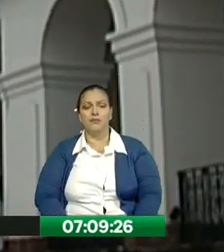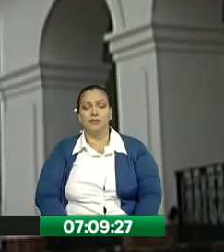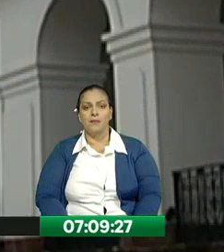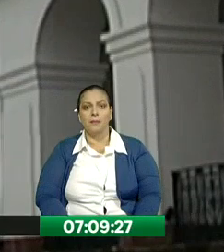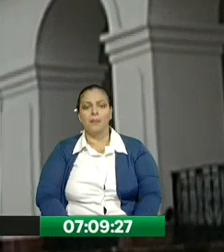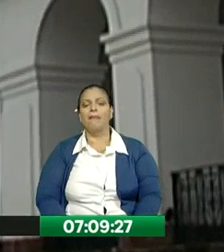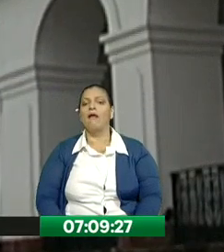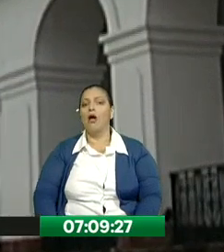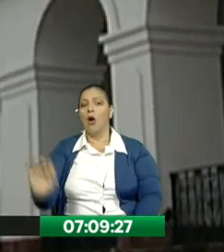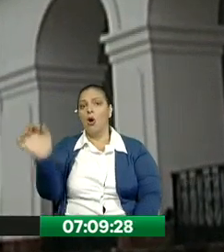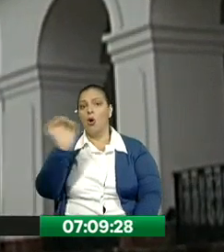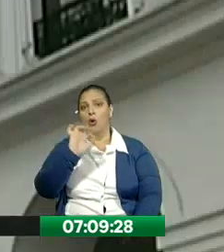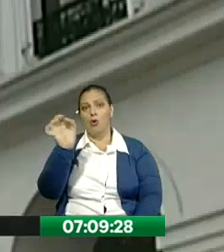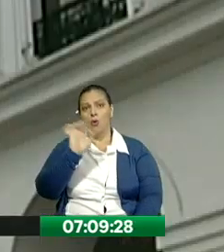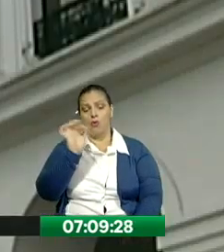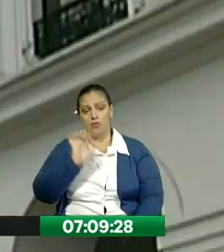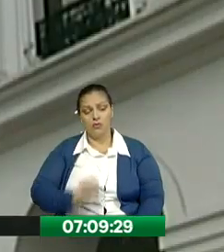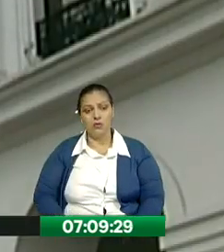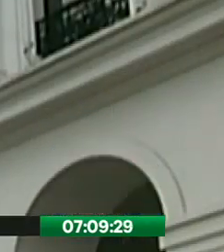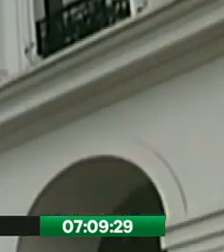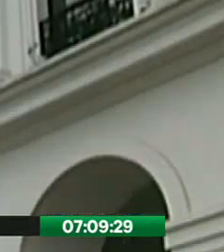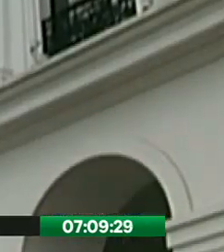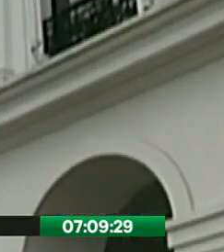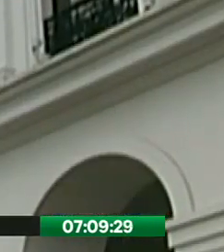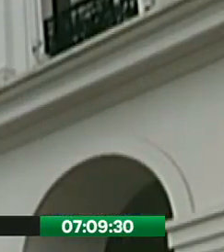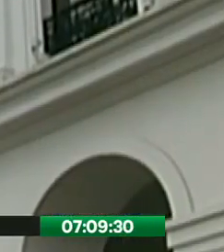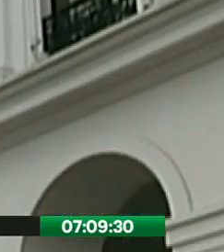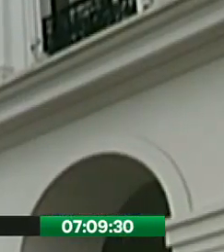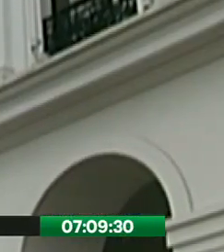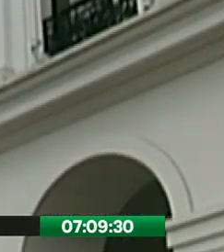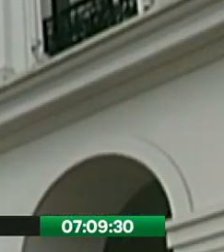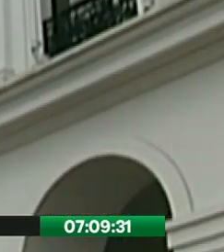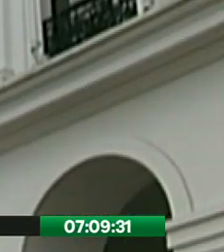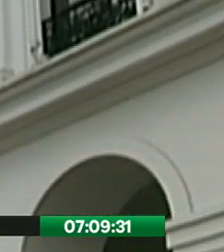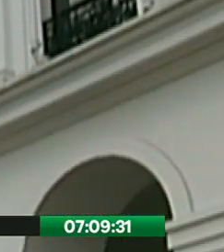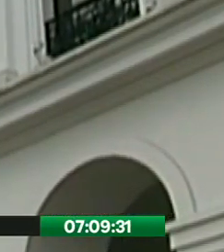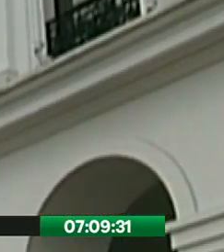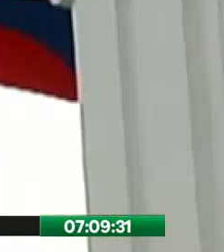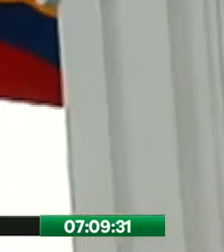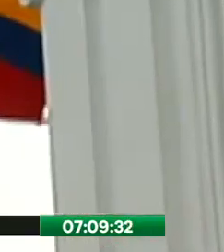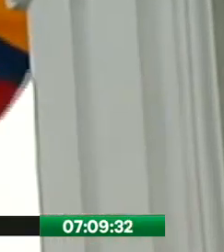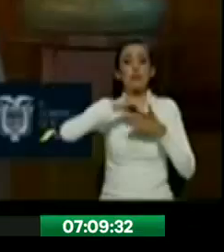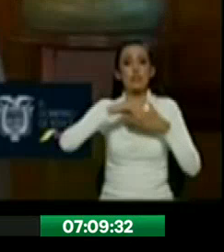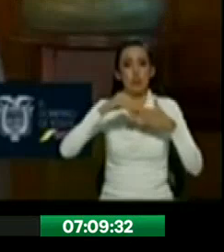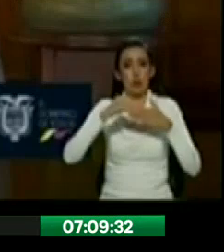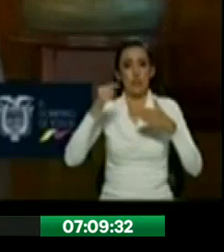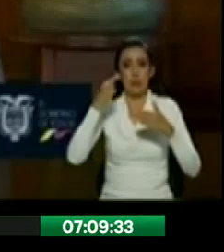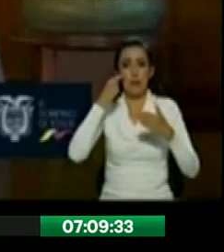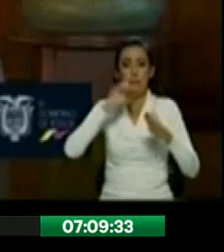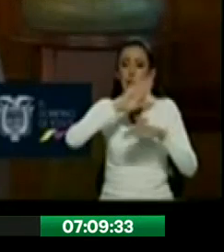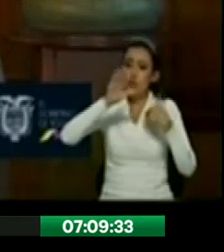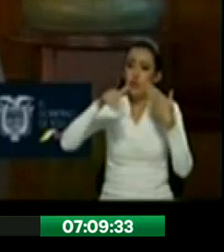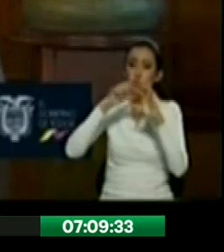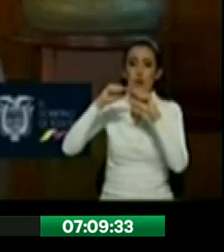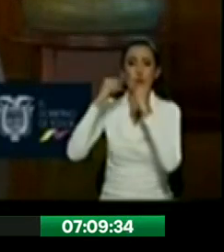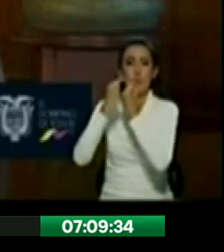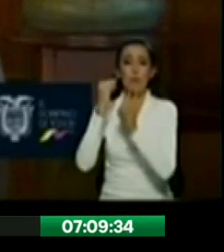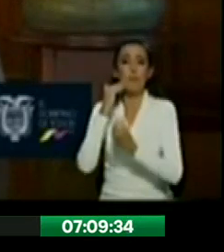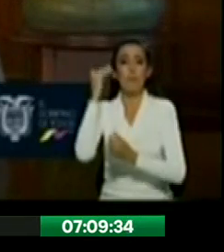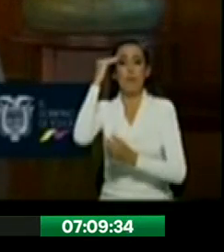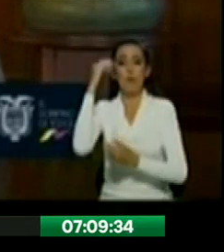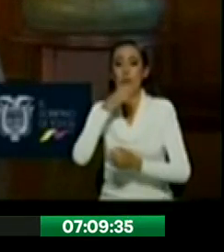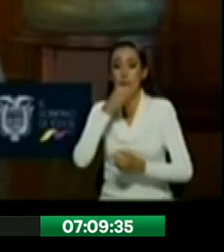en la inversión para el pago de más de 7.000 jubilados, por un total de 350 millones de dólares. Garantizamos las pensiones de